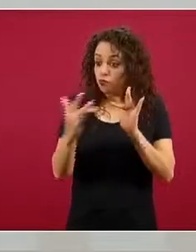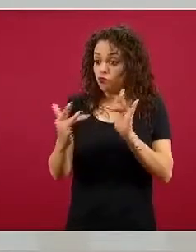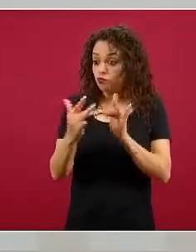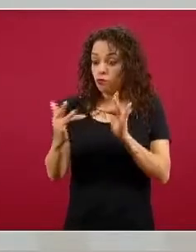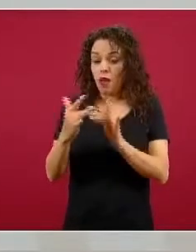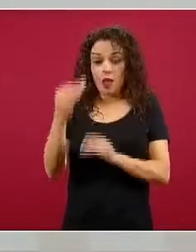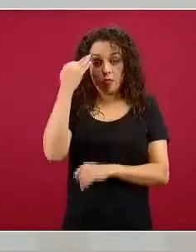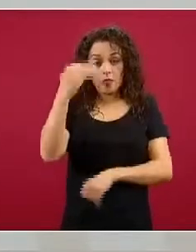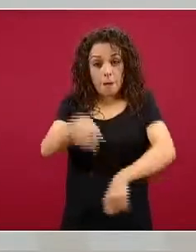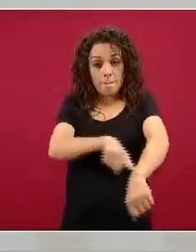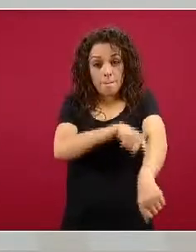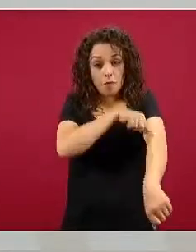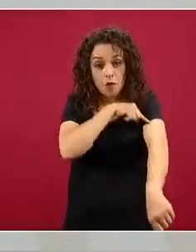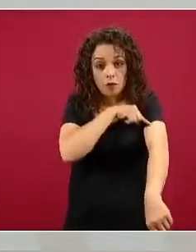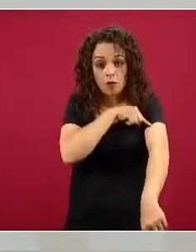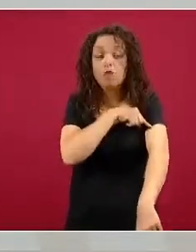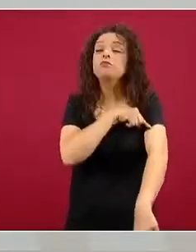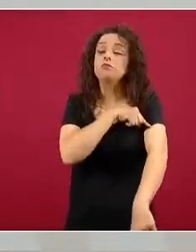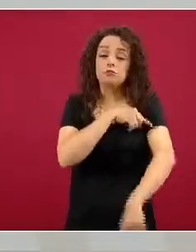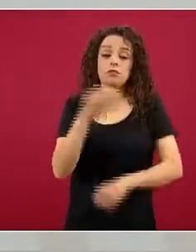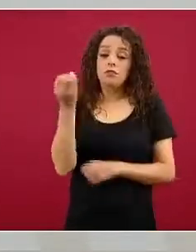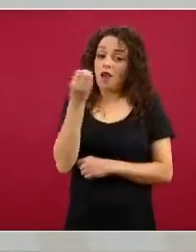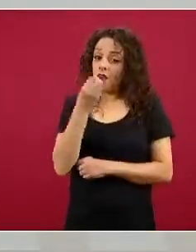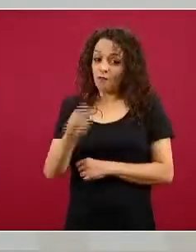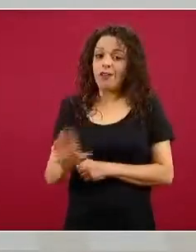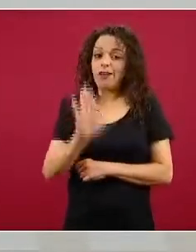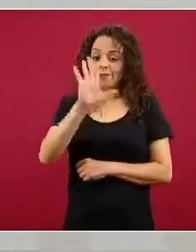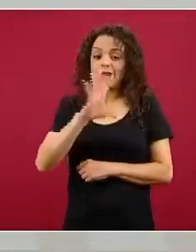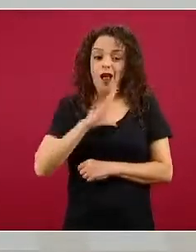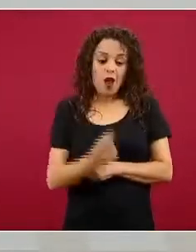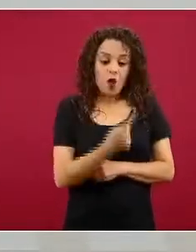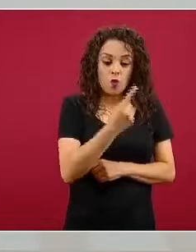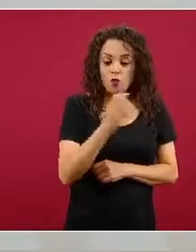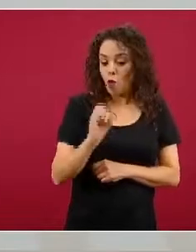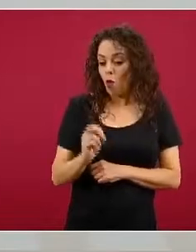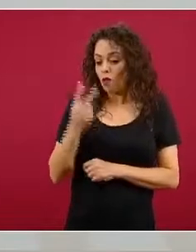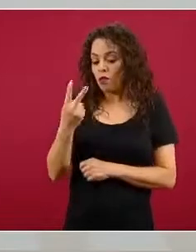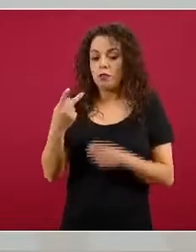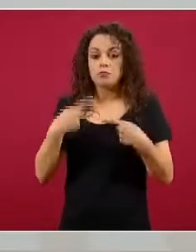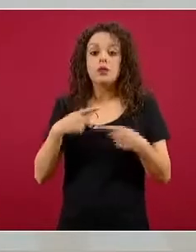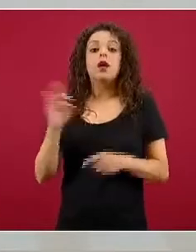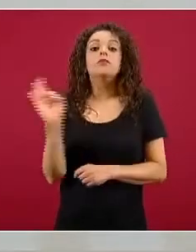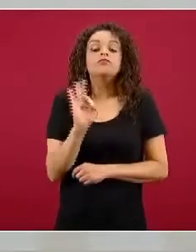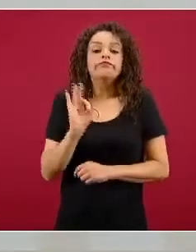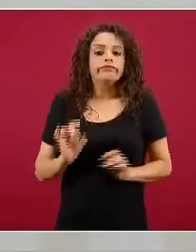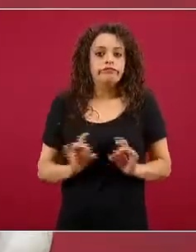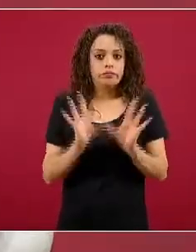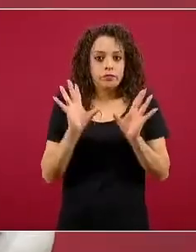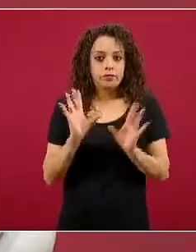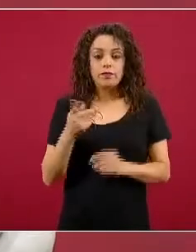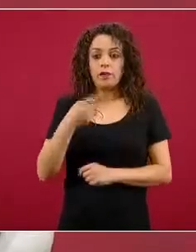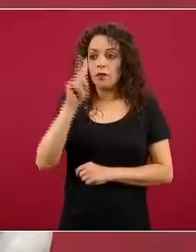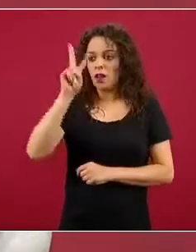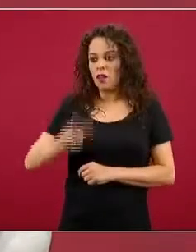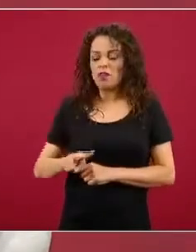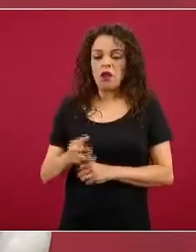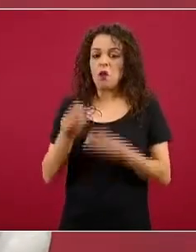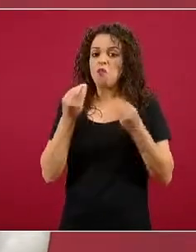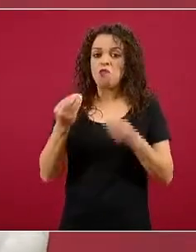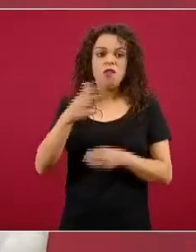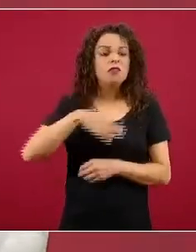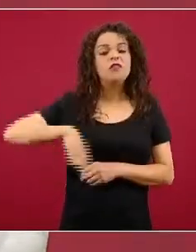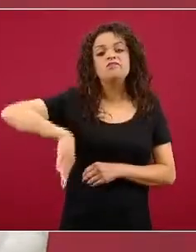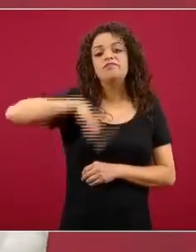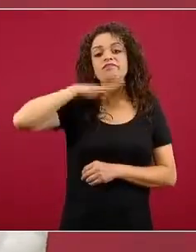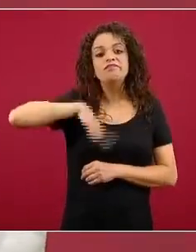probabilidad debería ser por lo menos tener 1 o 2 personas, ¿cierto? Entonces lo estamos dejando, estamos bajando tanto la guardia. Esa sería una. Y